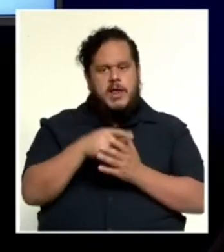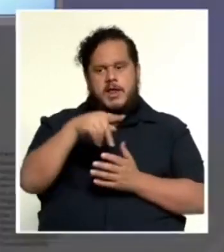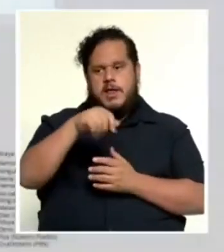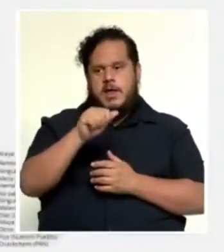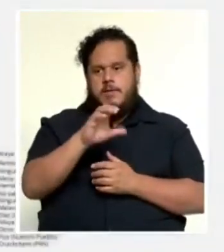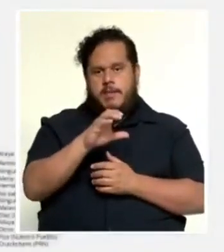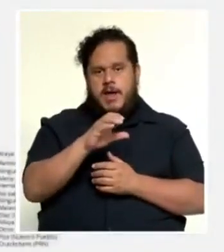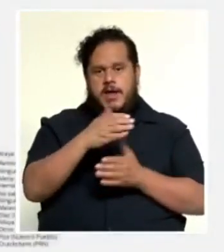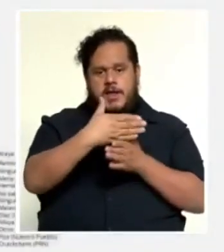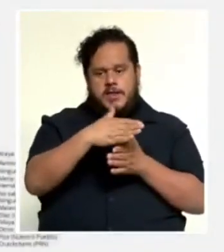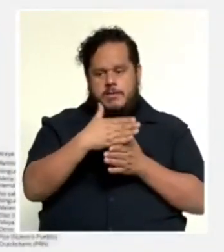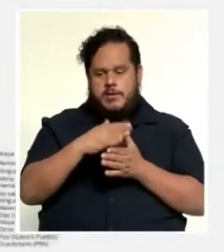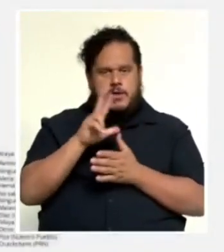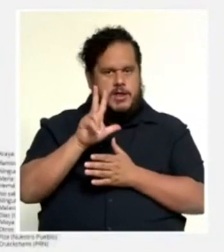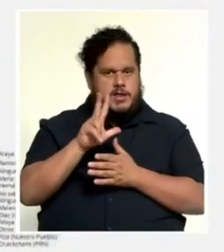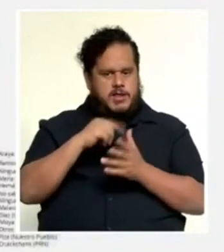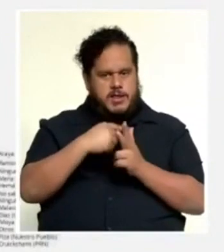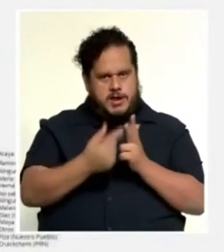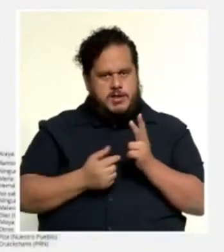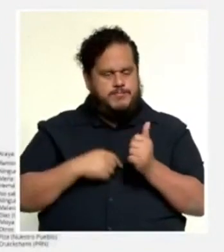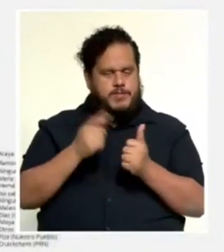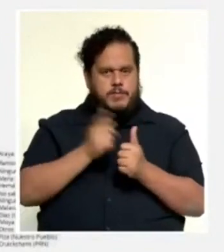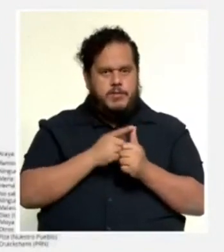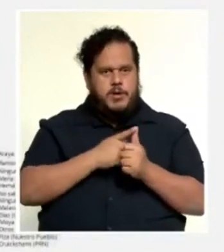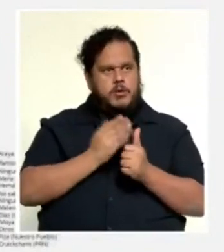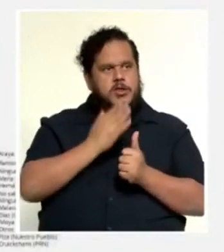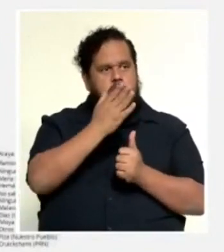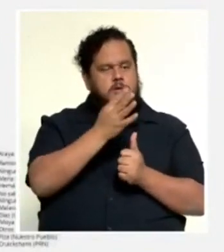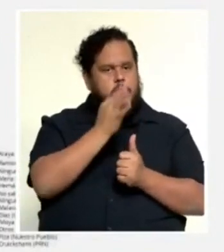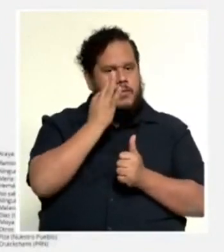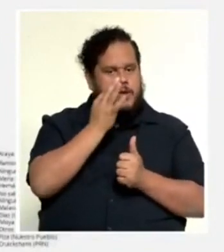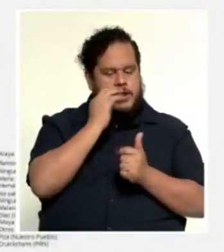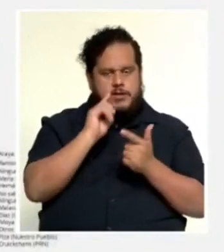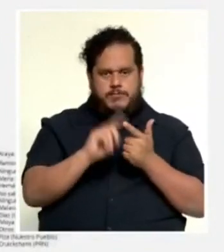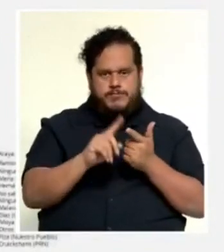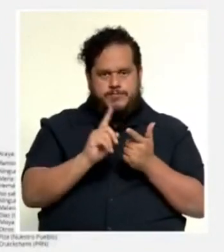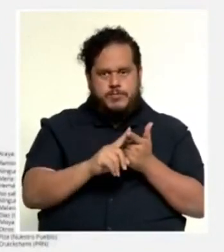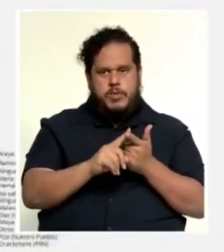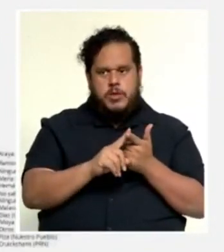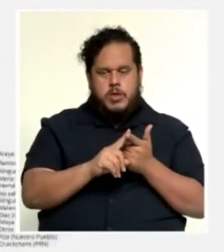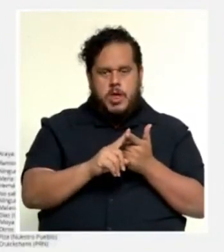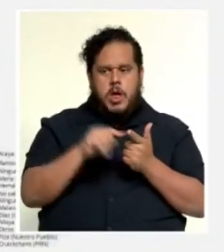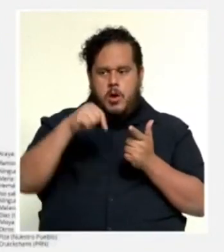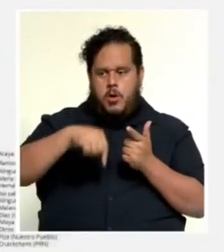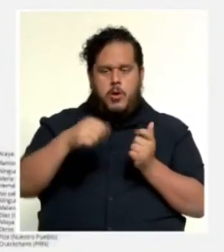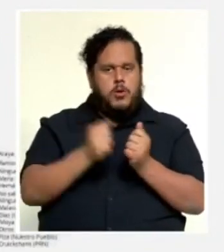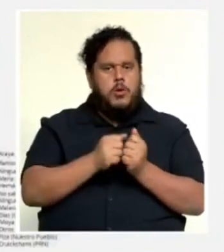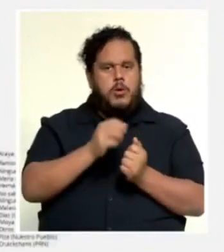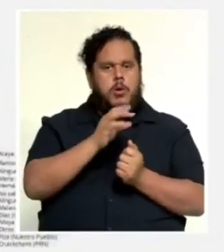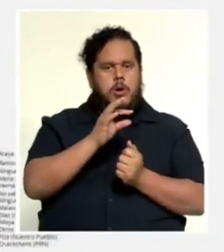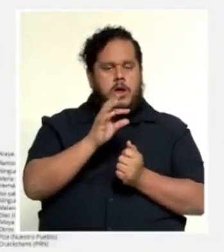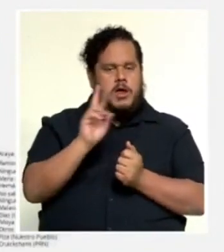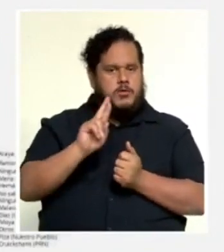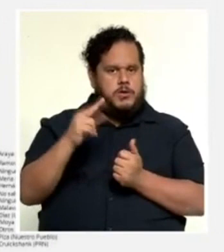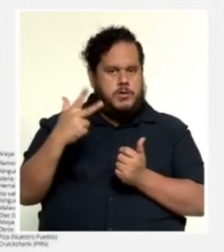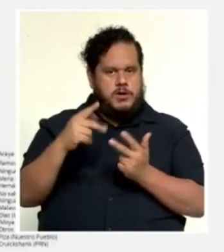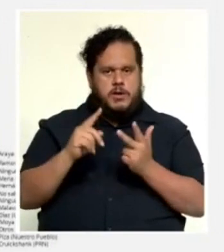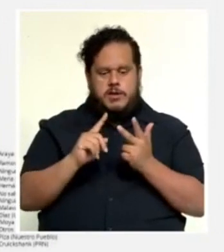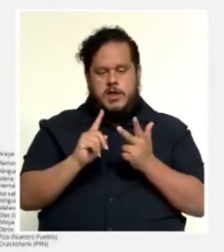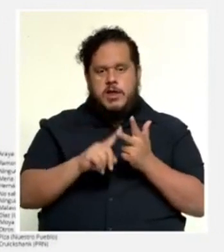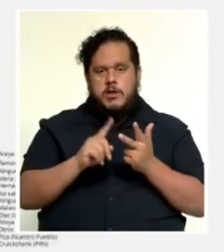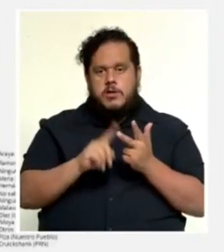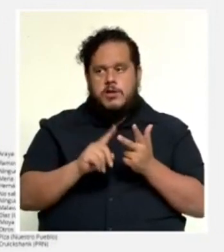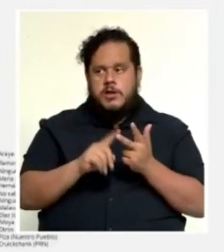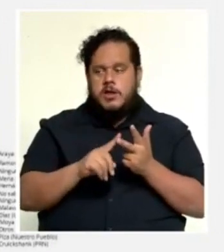en 3 grandes bloques. El primer bloque se fue con Figueres, un segundo bloque está hoy con don Rodrigo Chávez también, y un